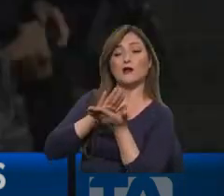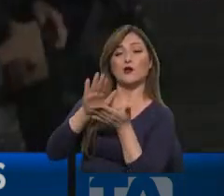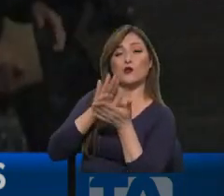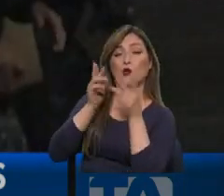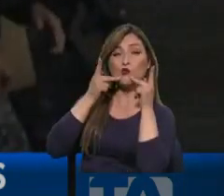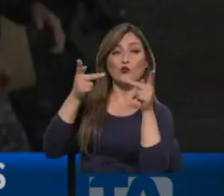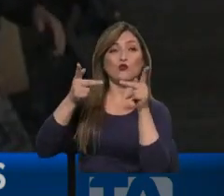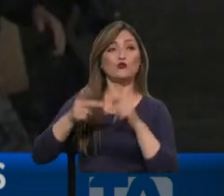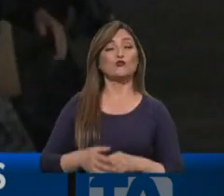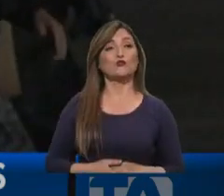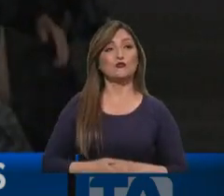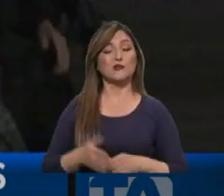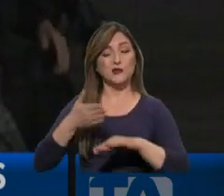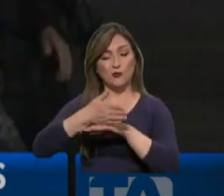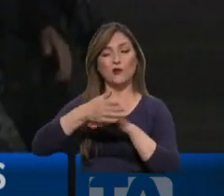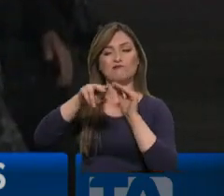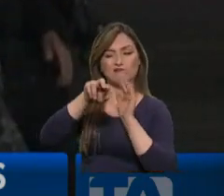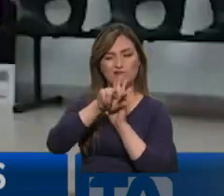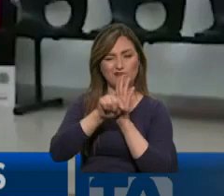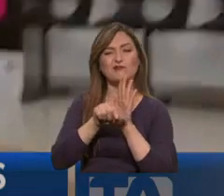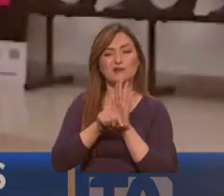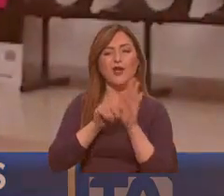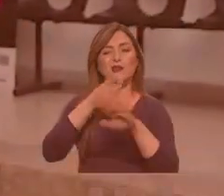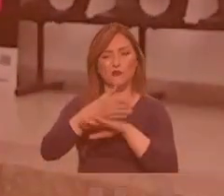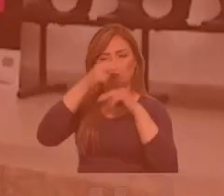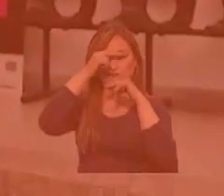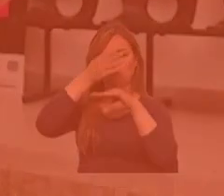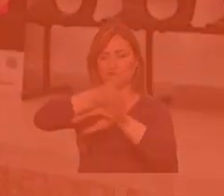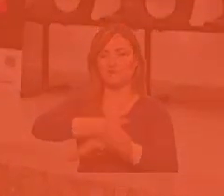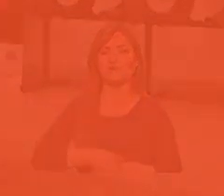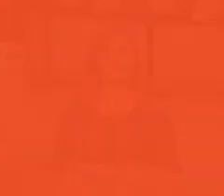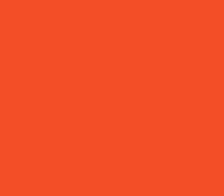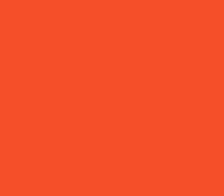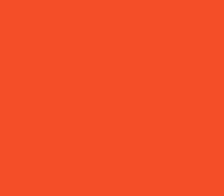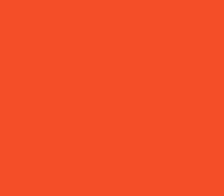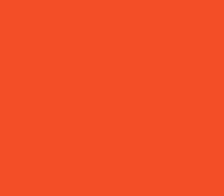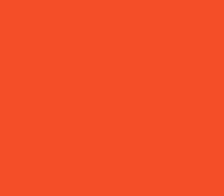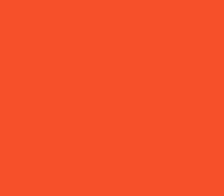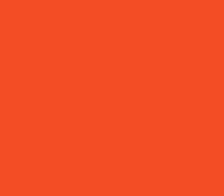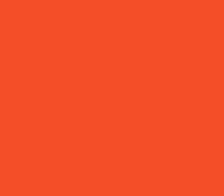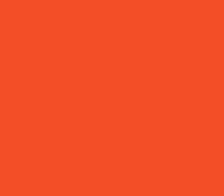públicas. Se lo contamos en una segunda entrega. En Guayaquil, Carlos Acoto.